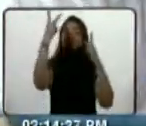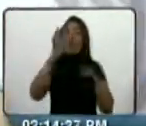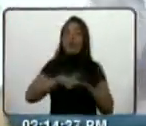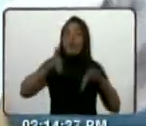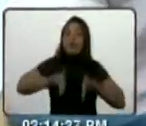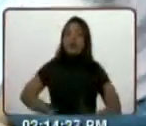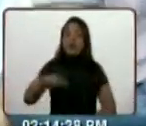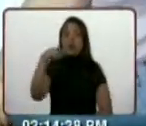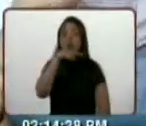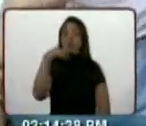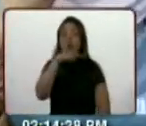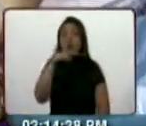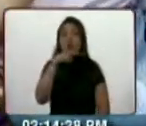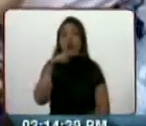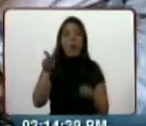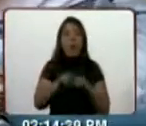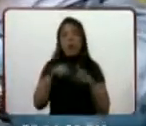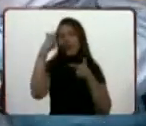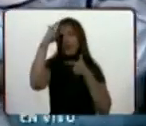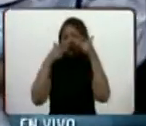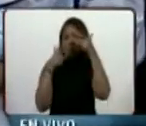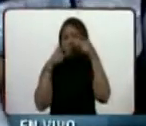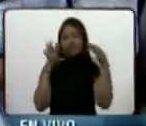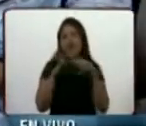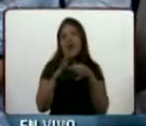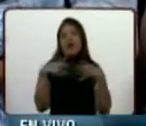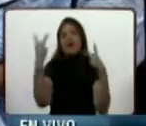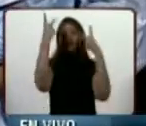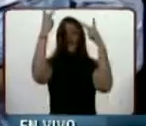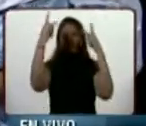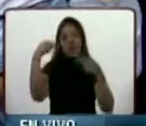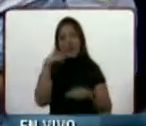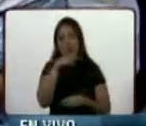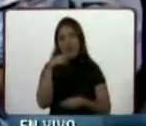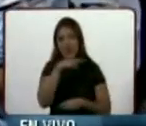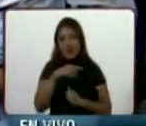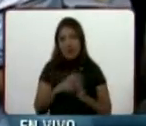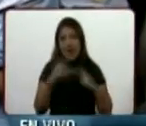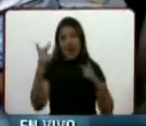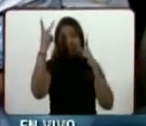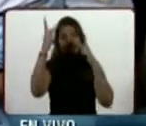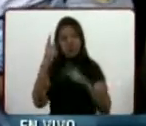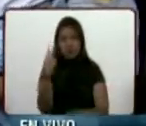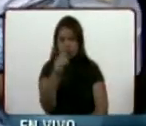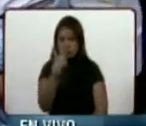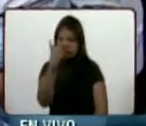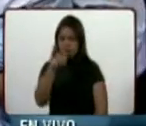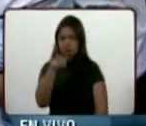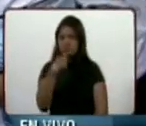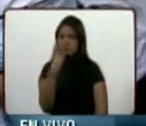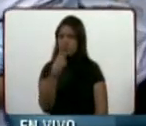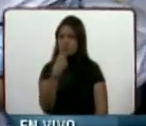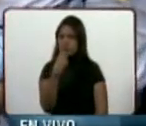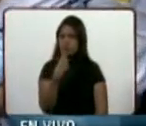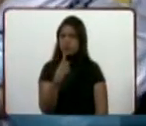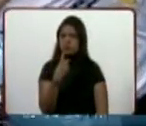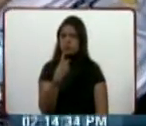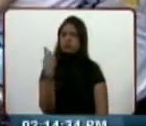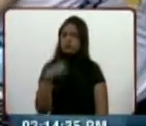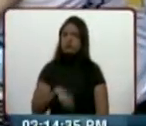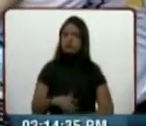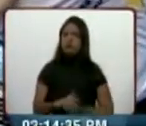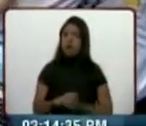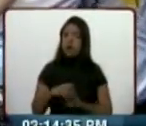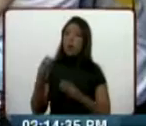octubre. Por Hugo Chávez. Victoria de octubre. Victoria, Victoria es seria, tiene su carácter, ¿oíste? Y por ahí viene